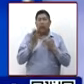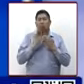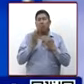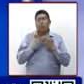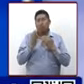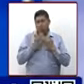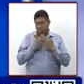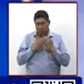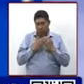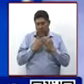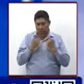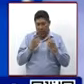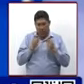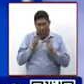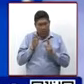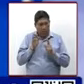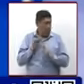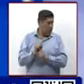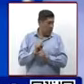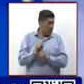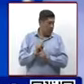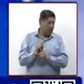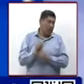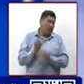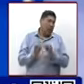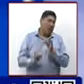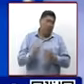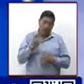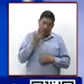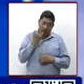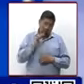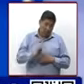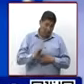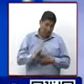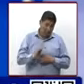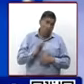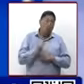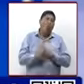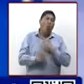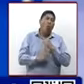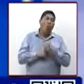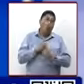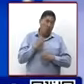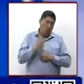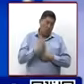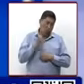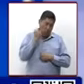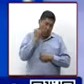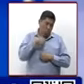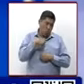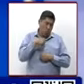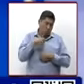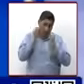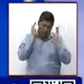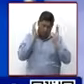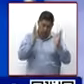consejos para tratar de identificar si es que los pequeñitos en casa están sufriendo algún tipo de abuso. Preste atención.